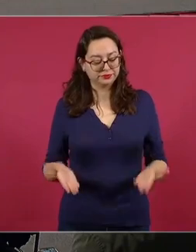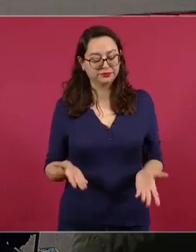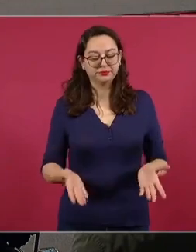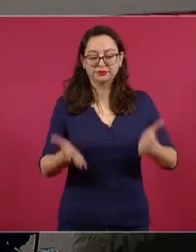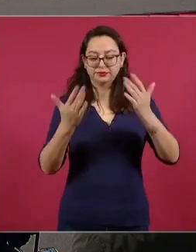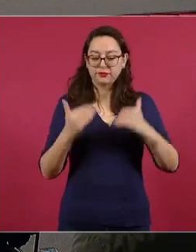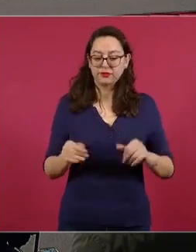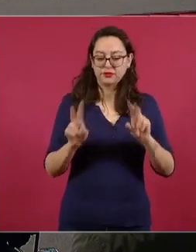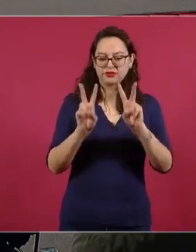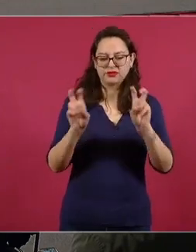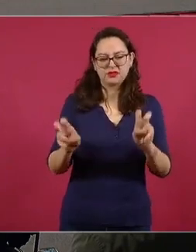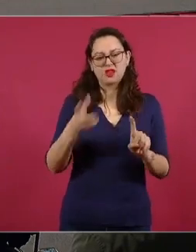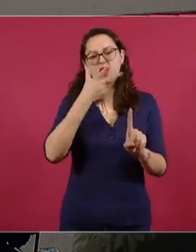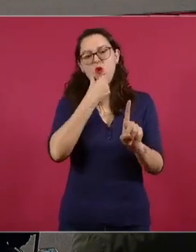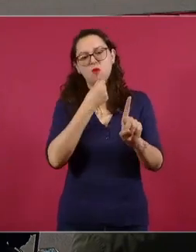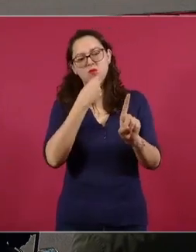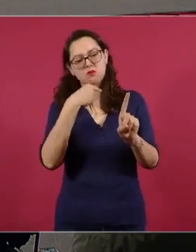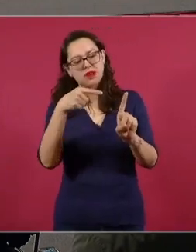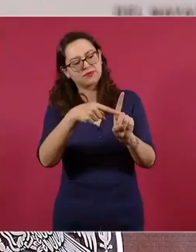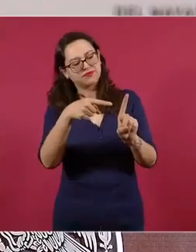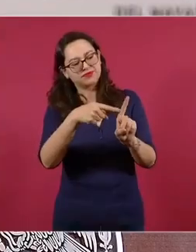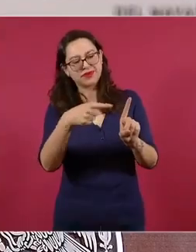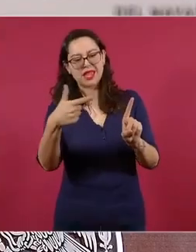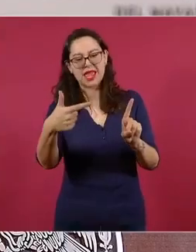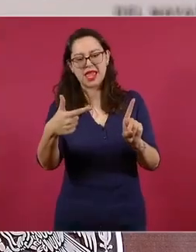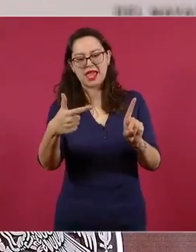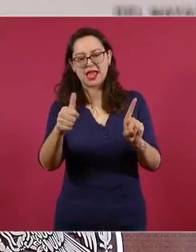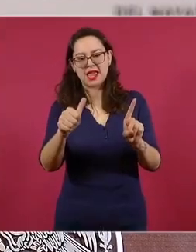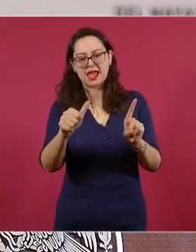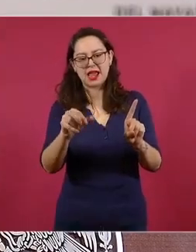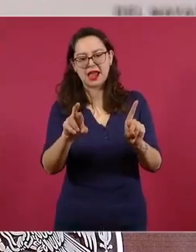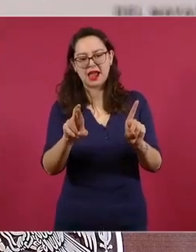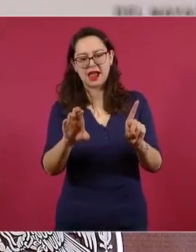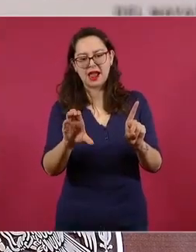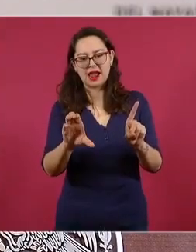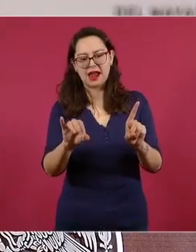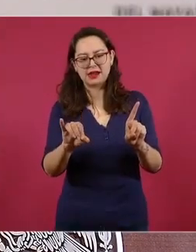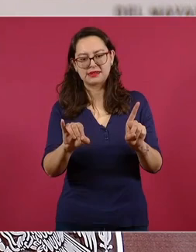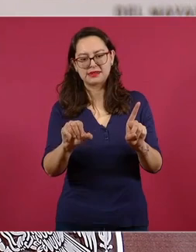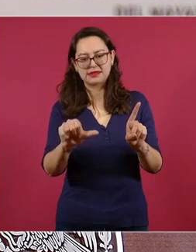en prisión en los Estados Unidos.